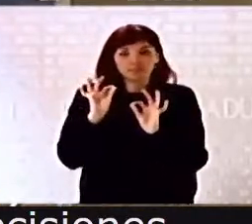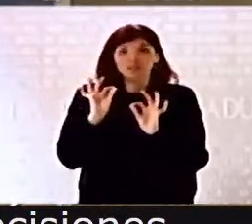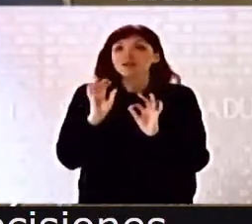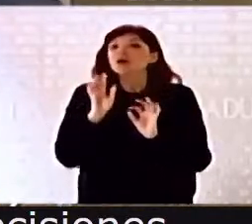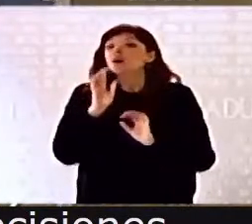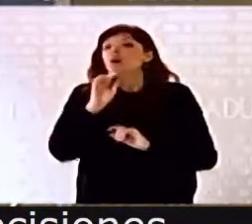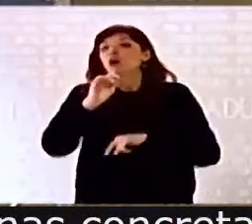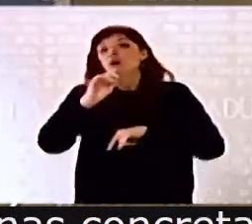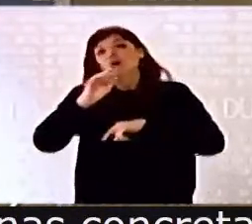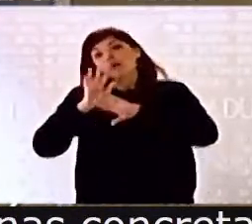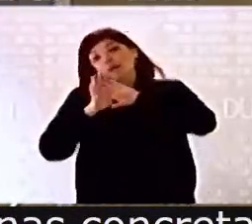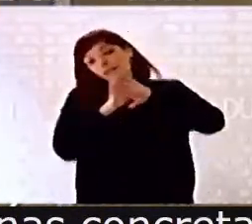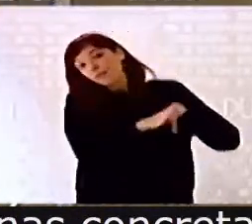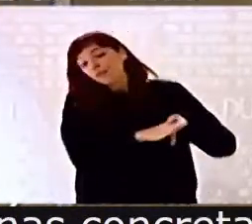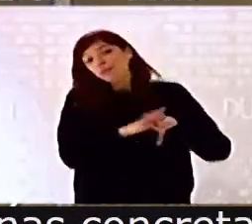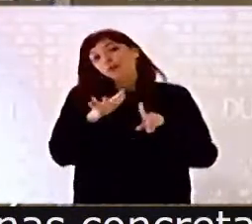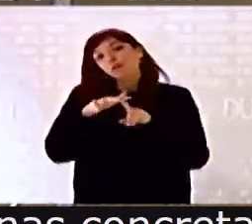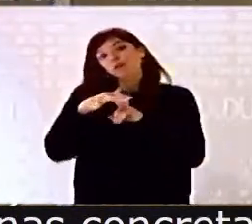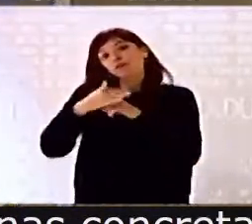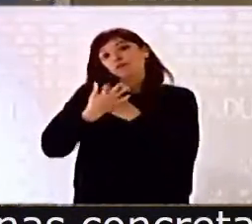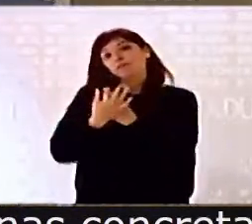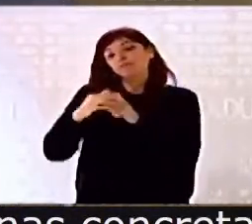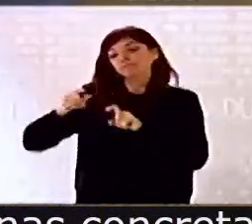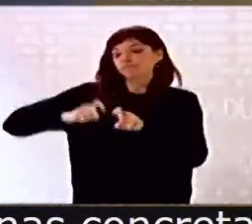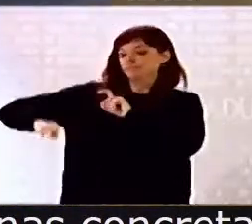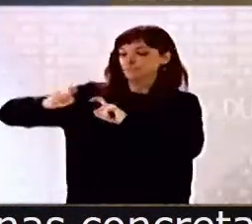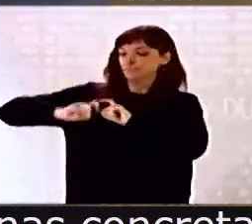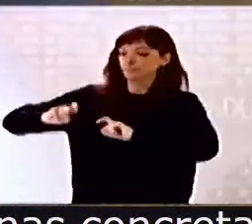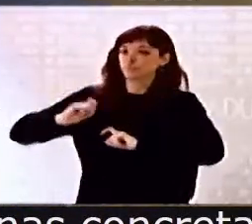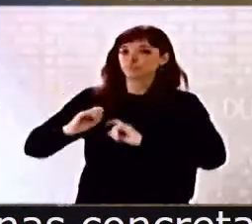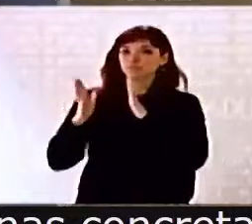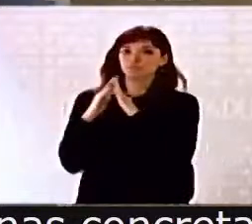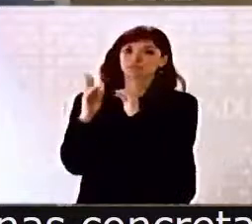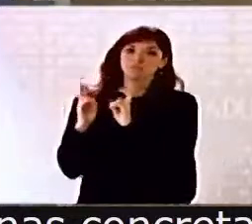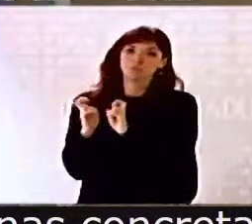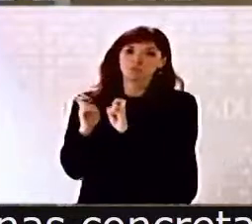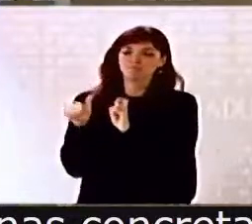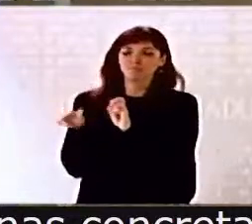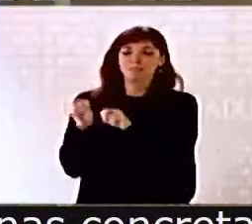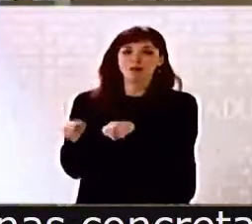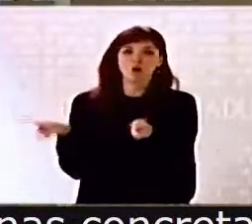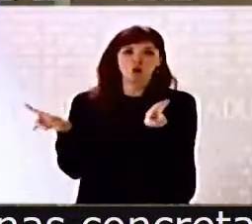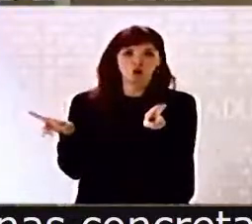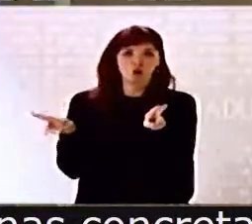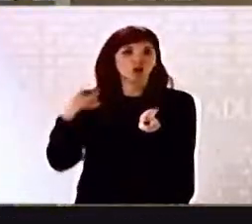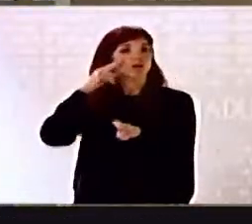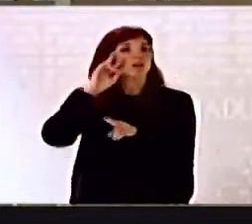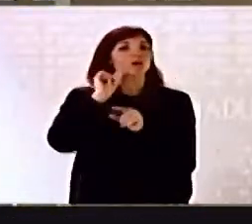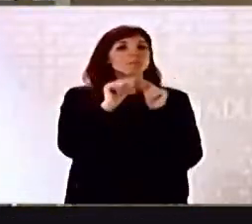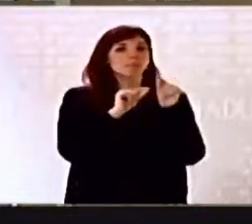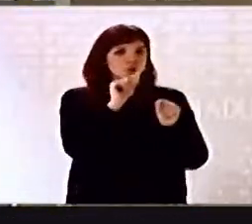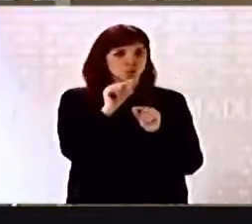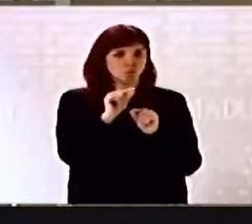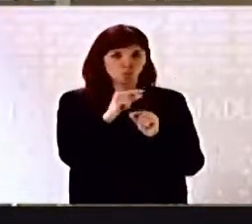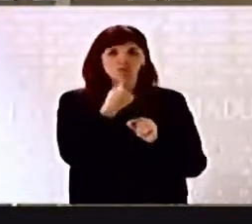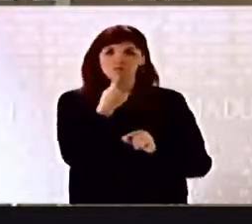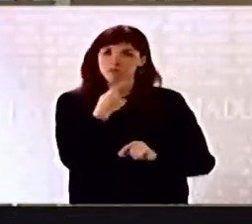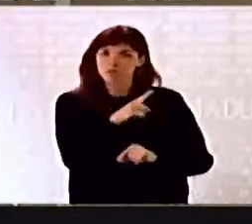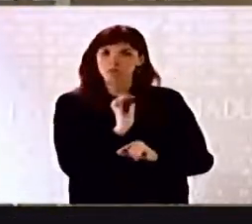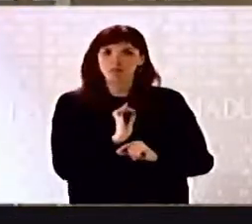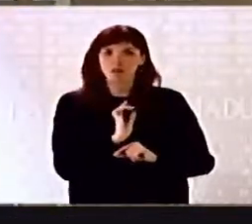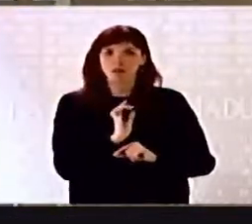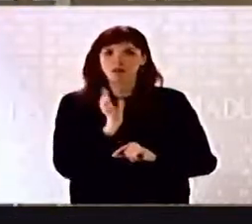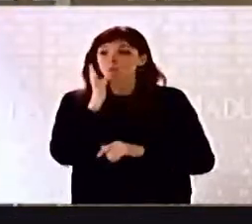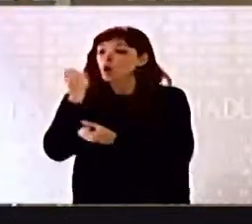que ir otra vez a una fase de confinamiento. Y no lo dicen por la economía, lo dicen por la